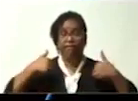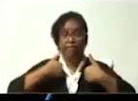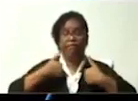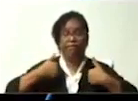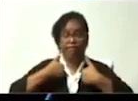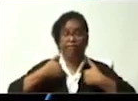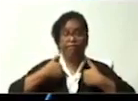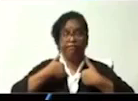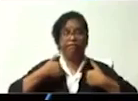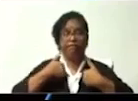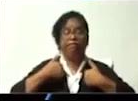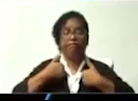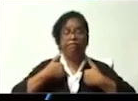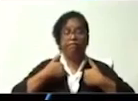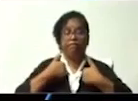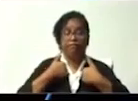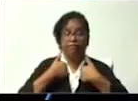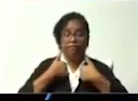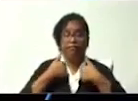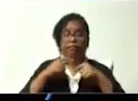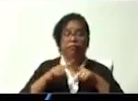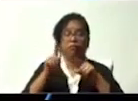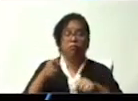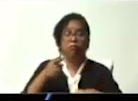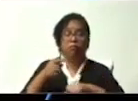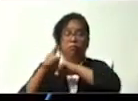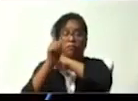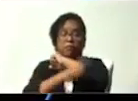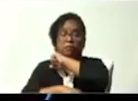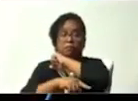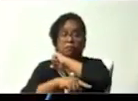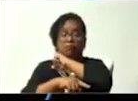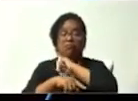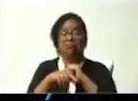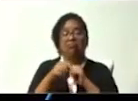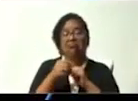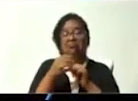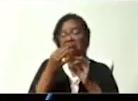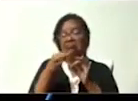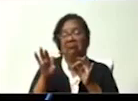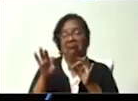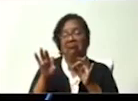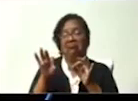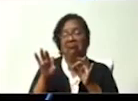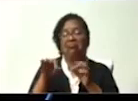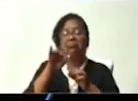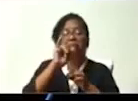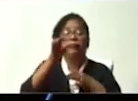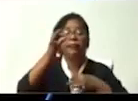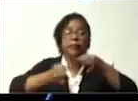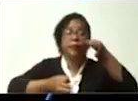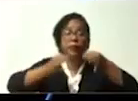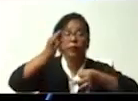es de tipo correccional. Es por ello que los jueces en la fase primaria del proceso